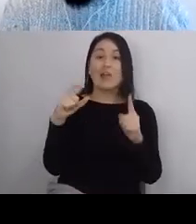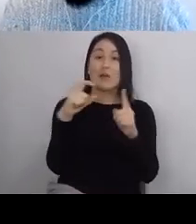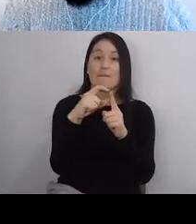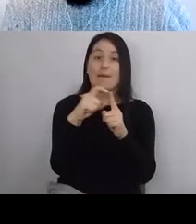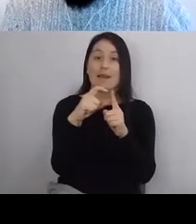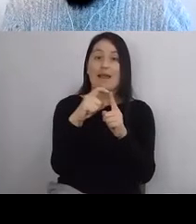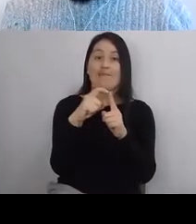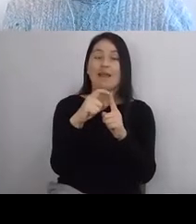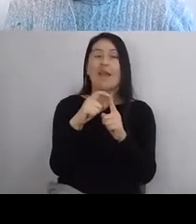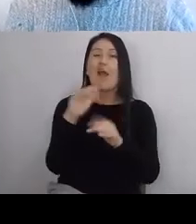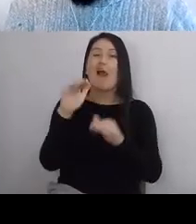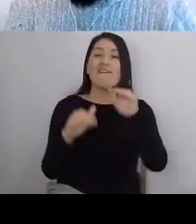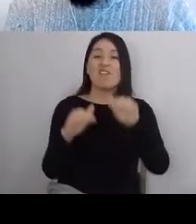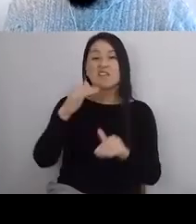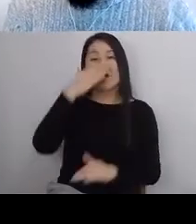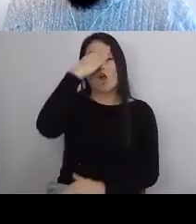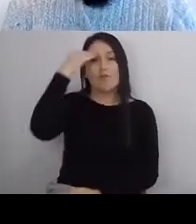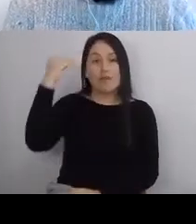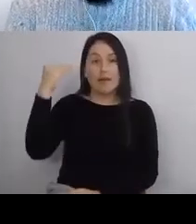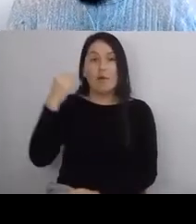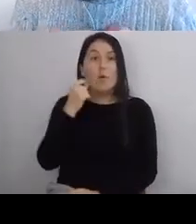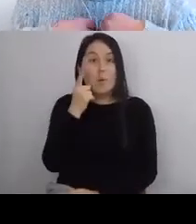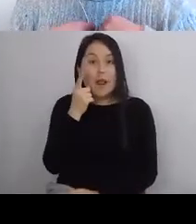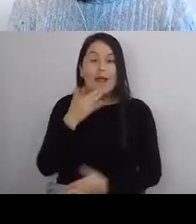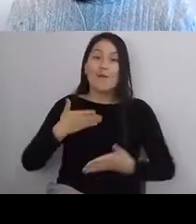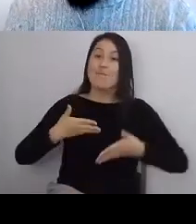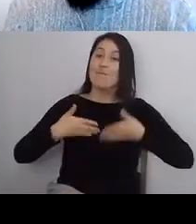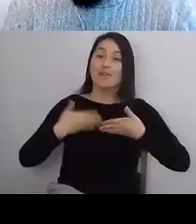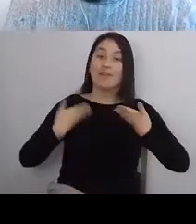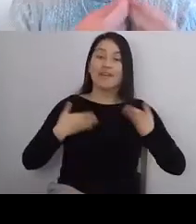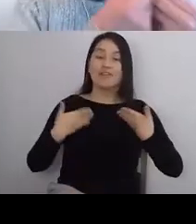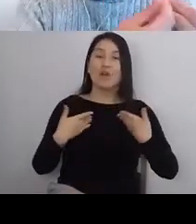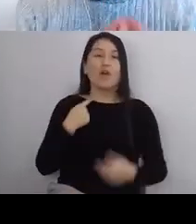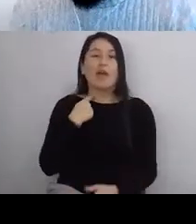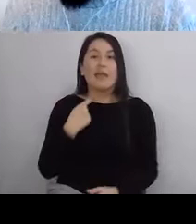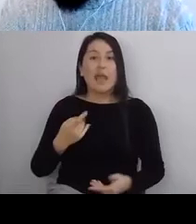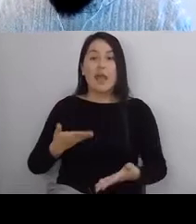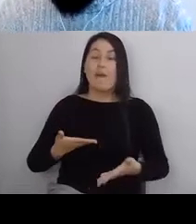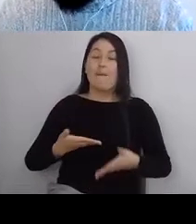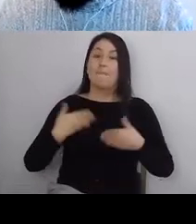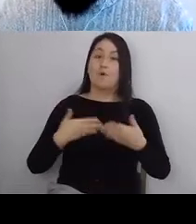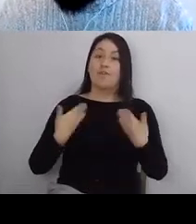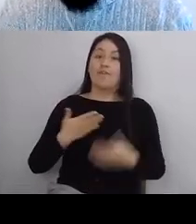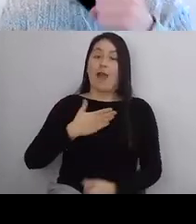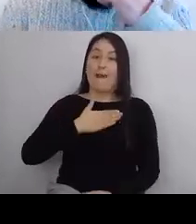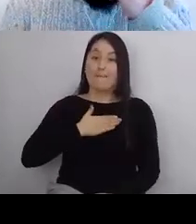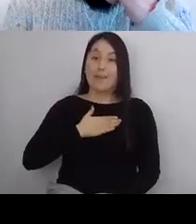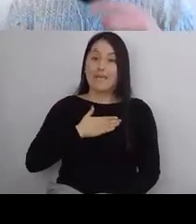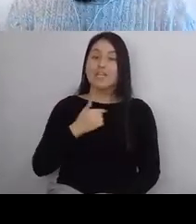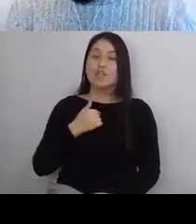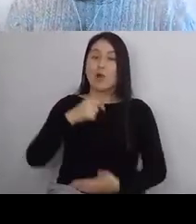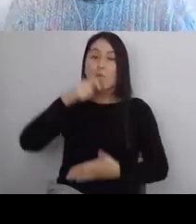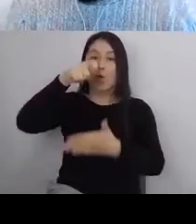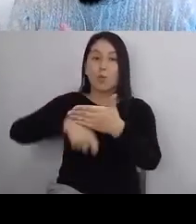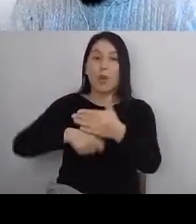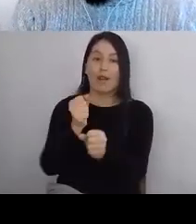de lado, ¿ya? Que es la motivación. ¿Qué me motiva a mí por el trabajo al cual yo estoy postulando? ¿Qué me